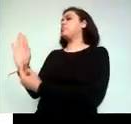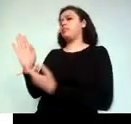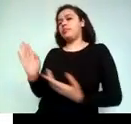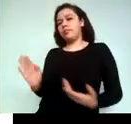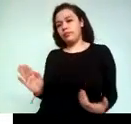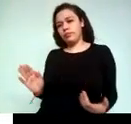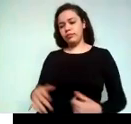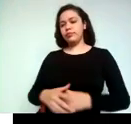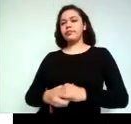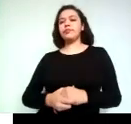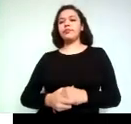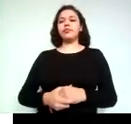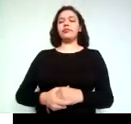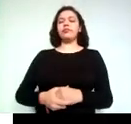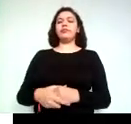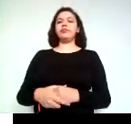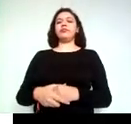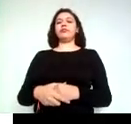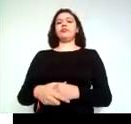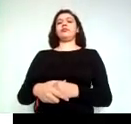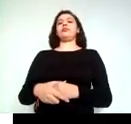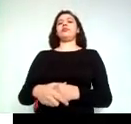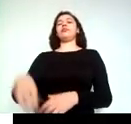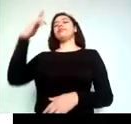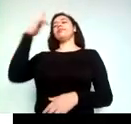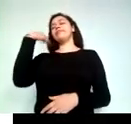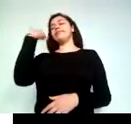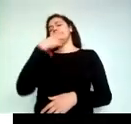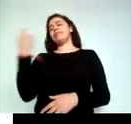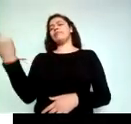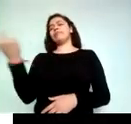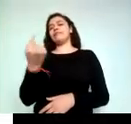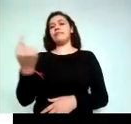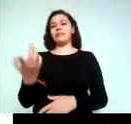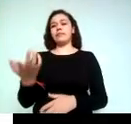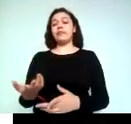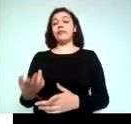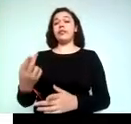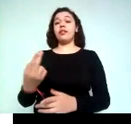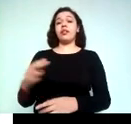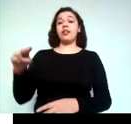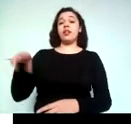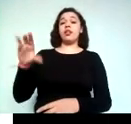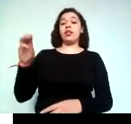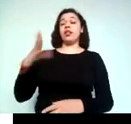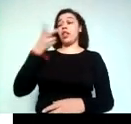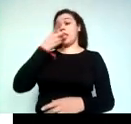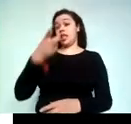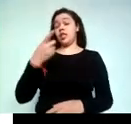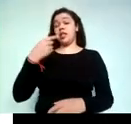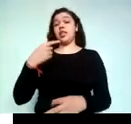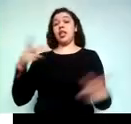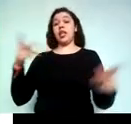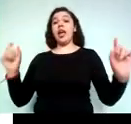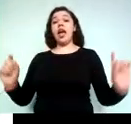dentro del programa, ¿no? ¿Qué nos van a revisar? Okay. La norma nos especifica y nos dice, para algunos